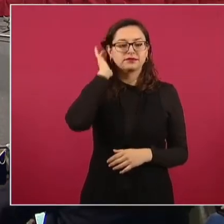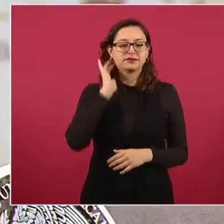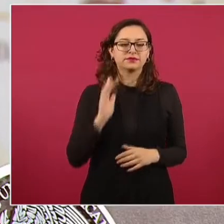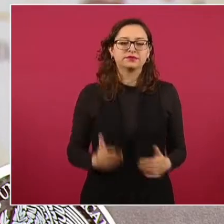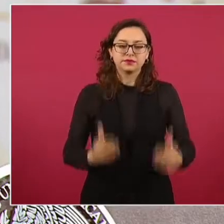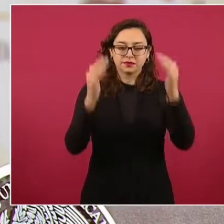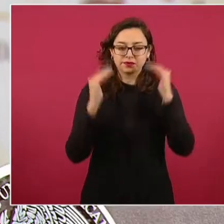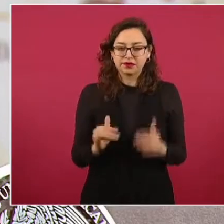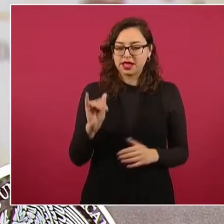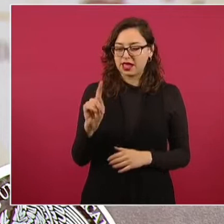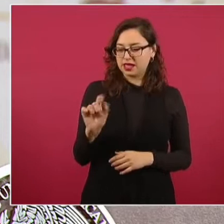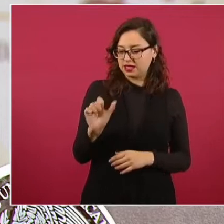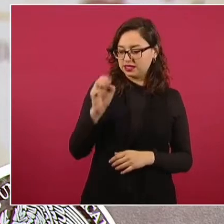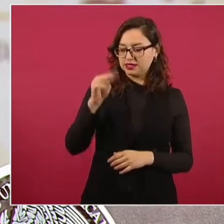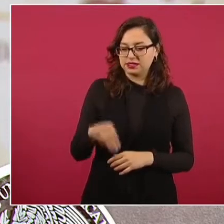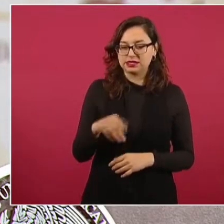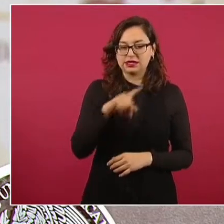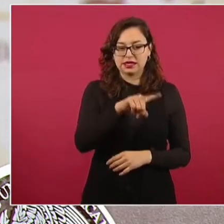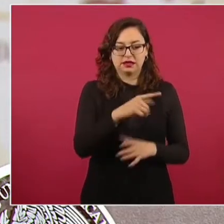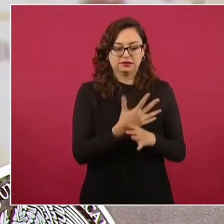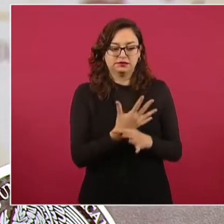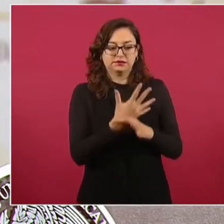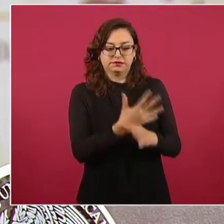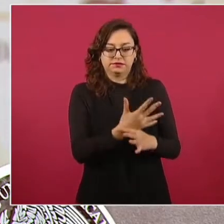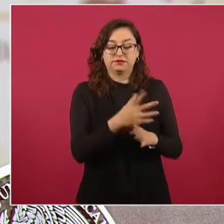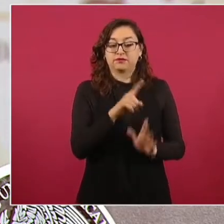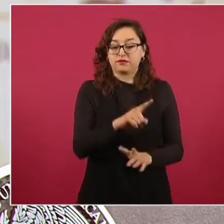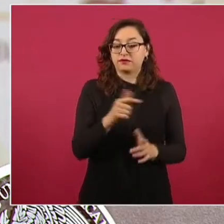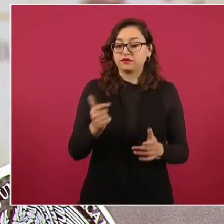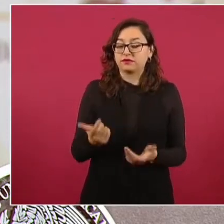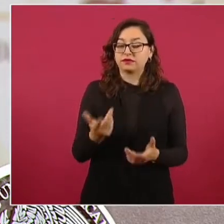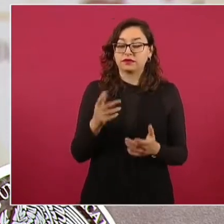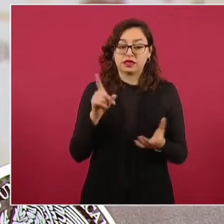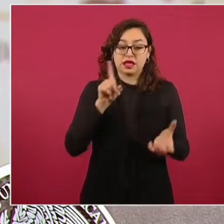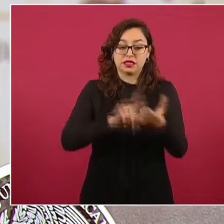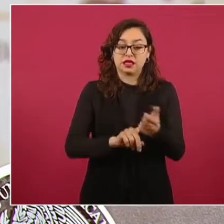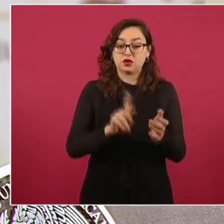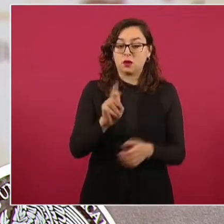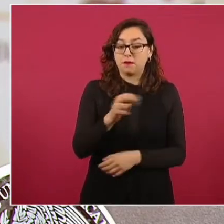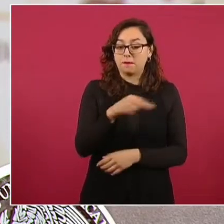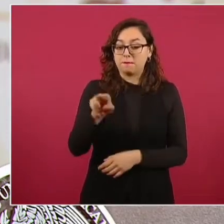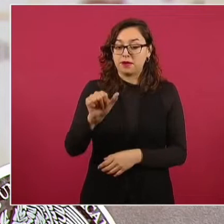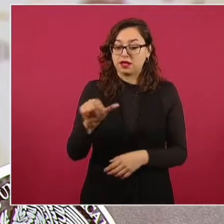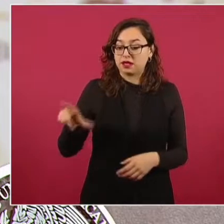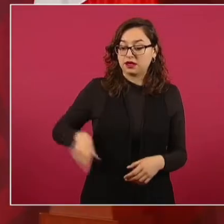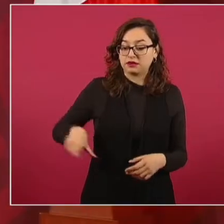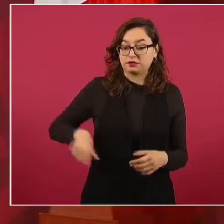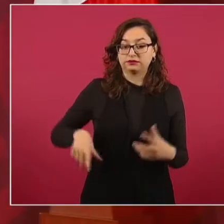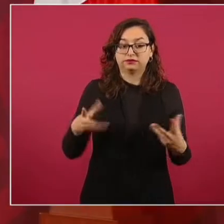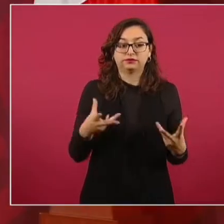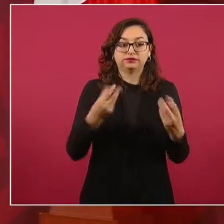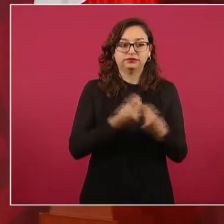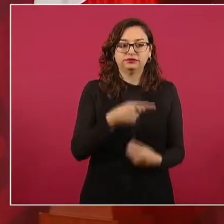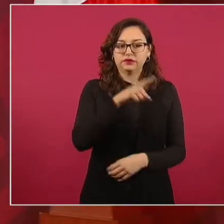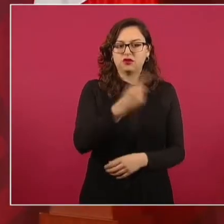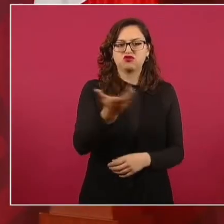que usó al movimiento obradorista para incrustarse en el gobierno de Peña Nieto y que no le importa mentir con tal